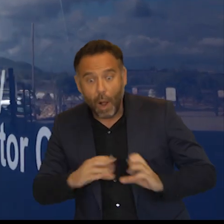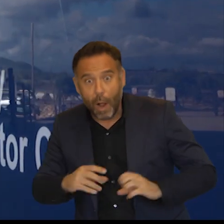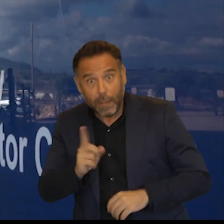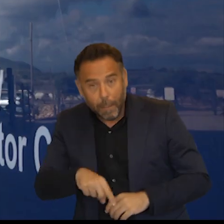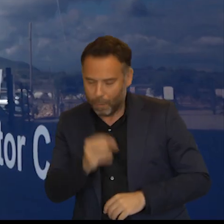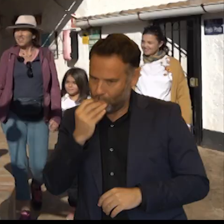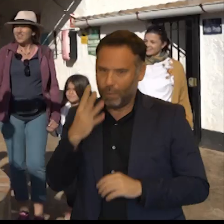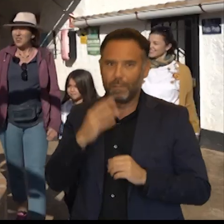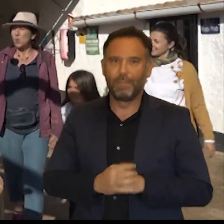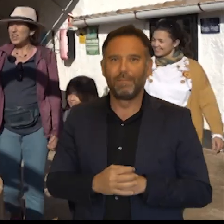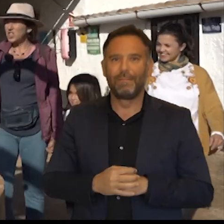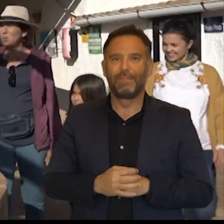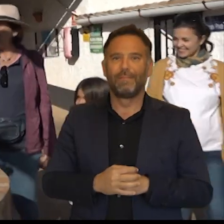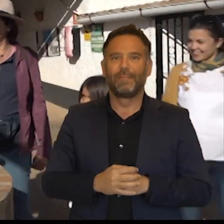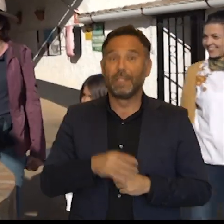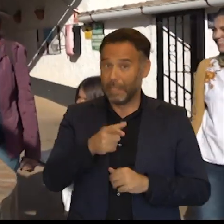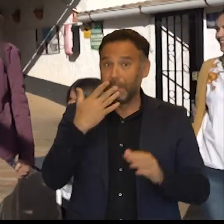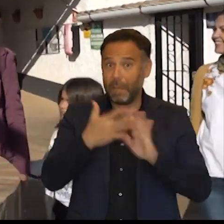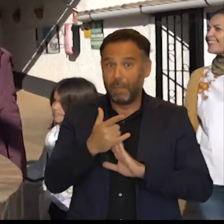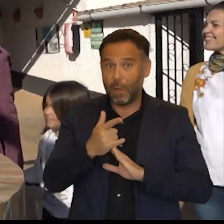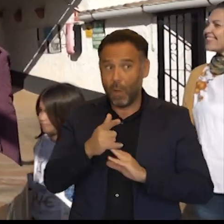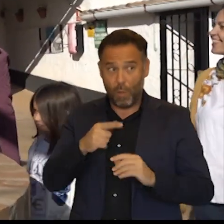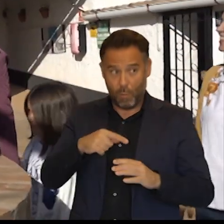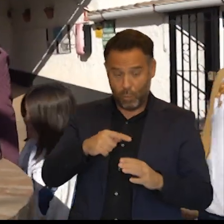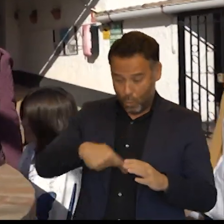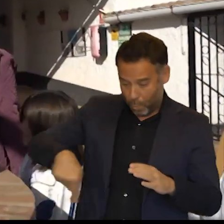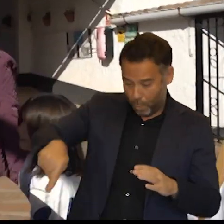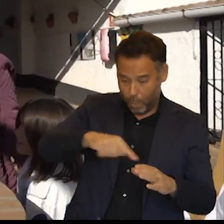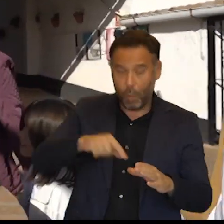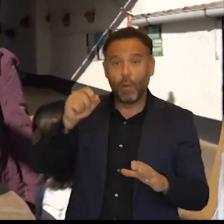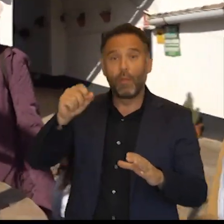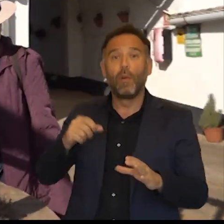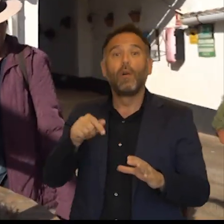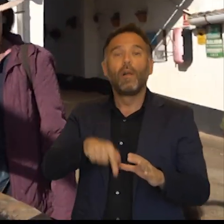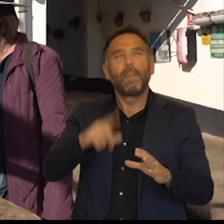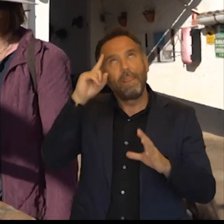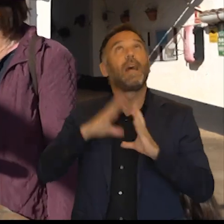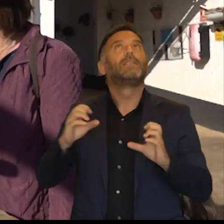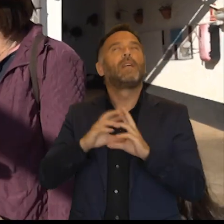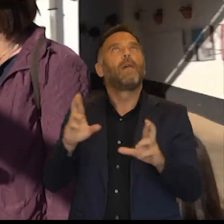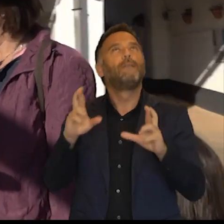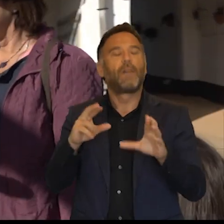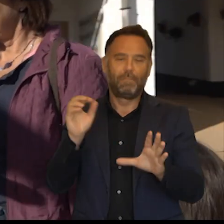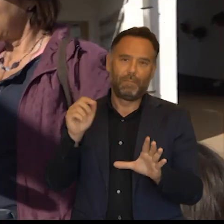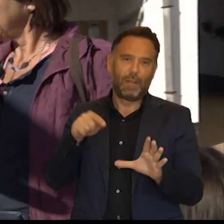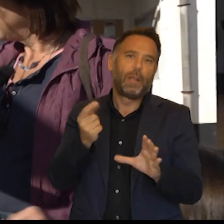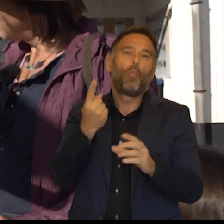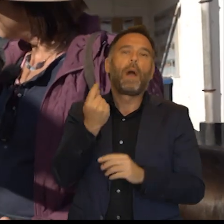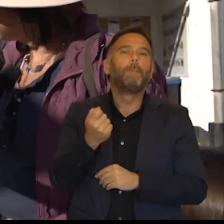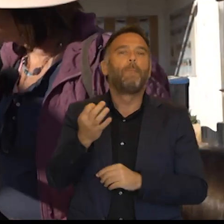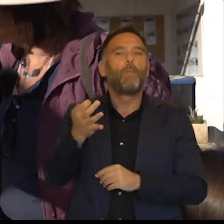¿Y tú? También. Wishing Well, que es un pozo de los deseos. ¿Mm? Aquí todos los